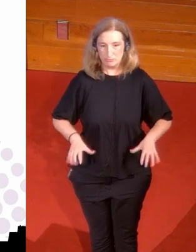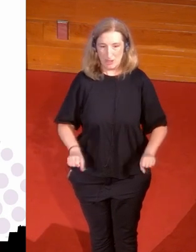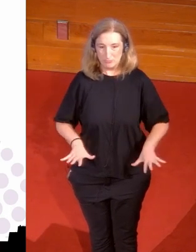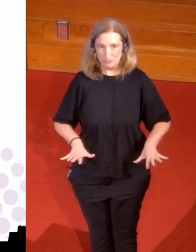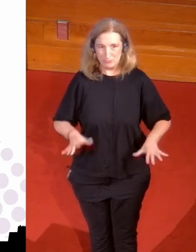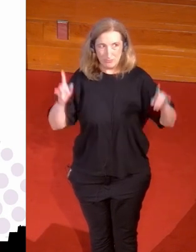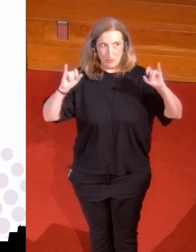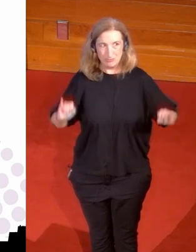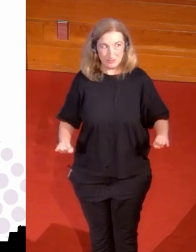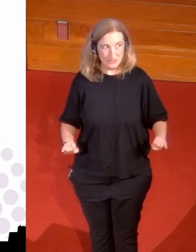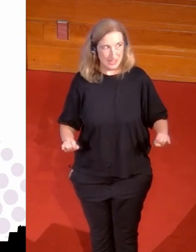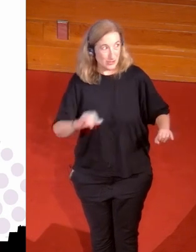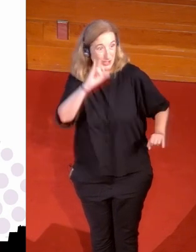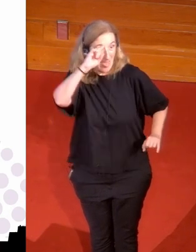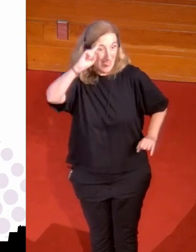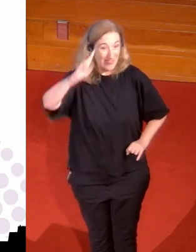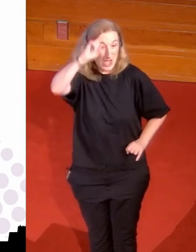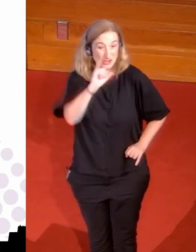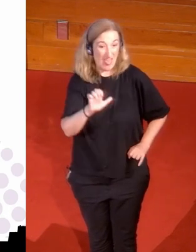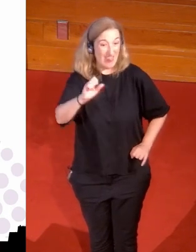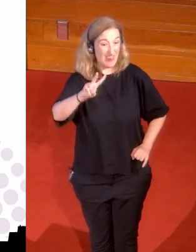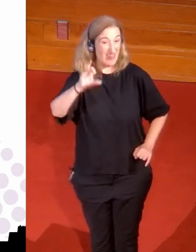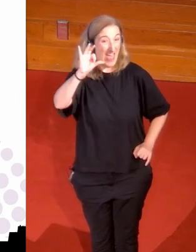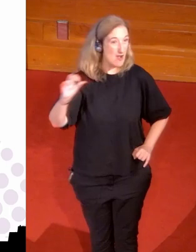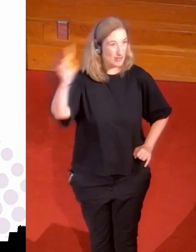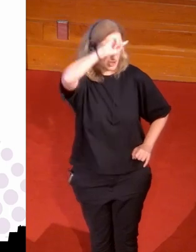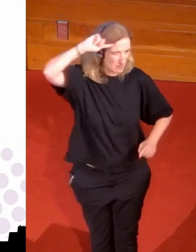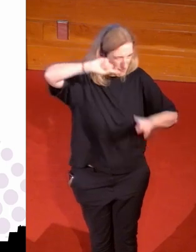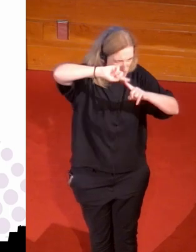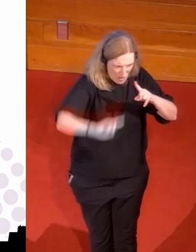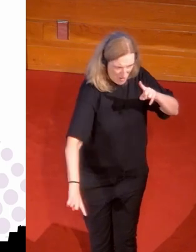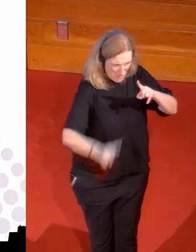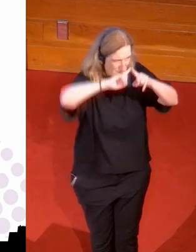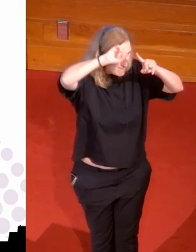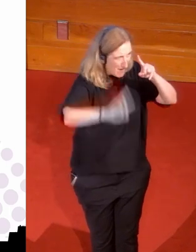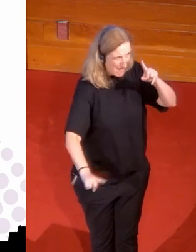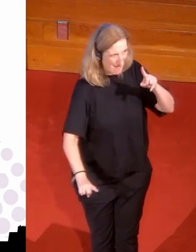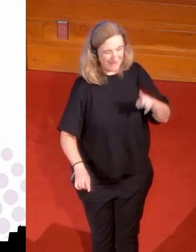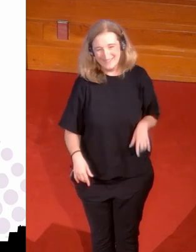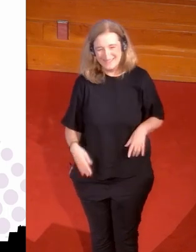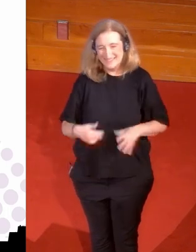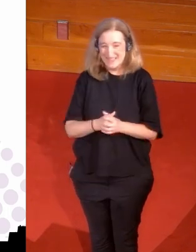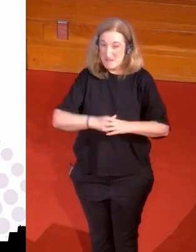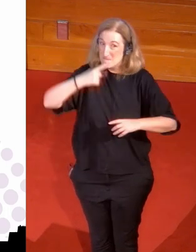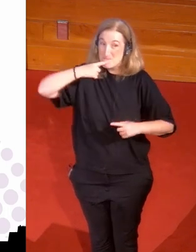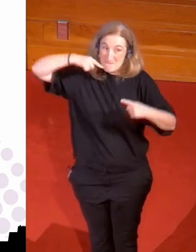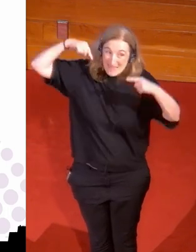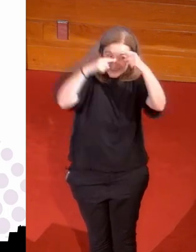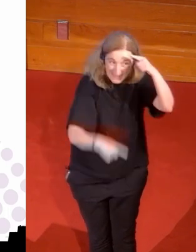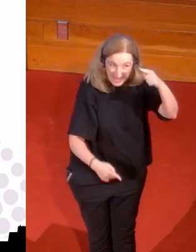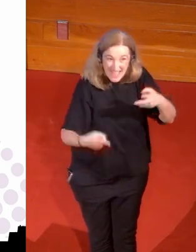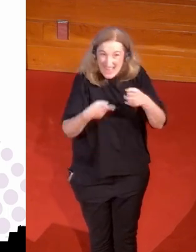todo eso es Zeus es Zeus es zeos que es Zeus que está mandando un mensaje